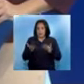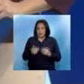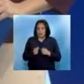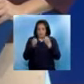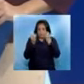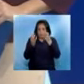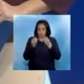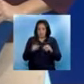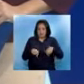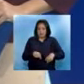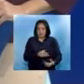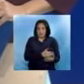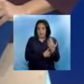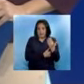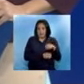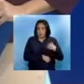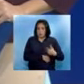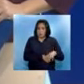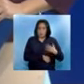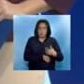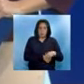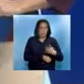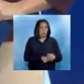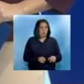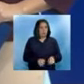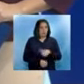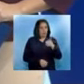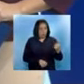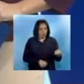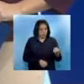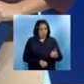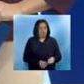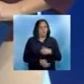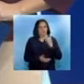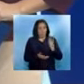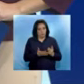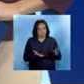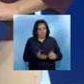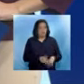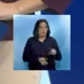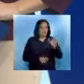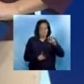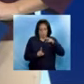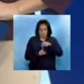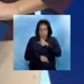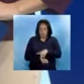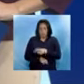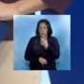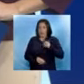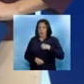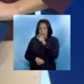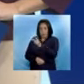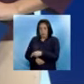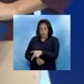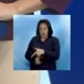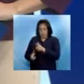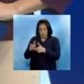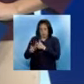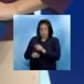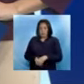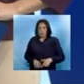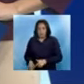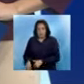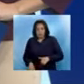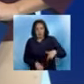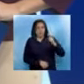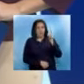pero además esta madrugada estuvo a punto de ocurrir otra tragedia. Según testigos, un abogado en estado de ebriedad hizo tiros al aire en